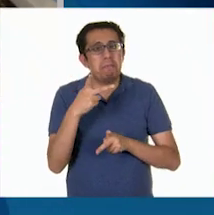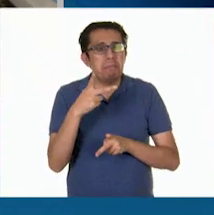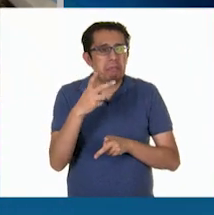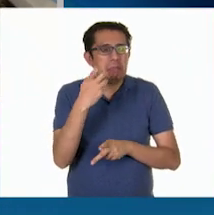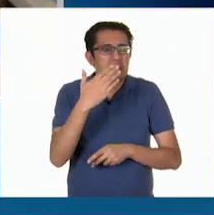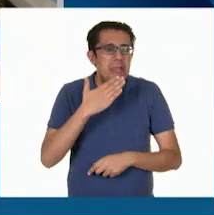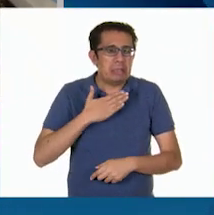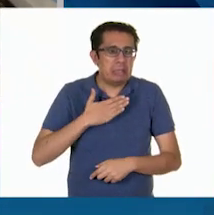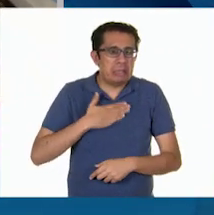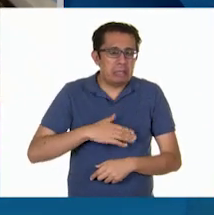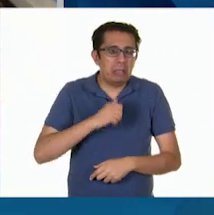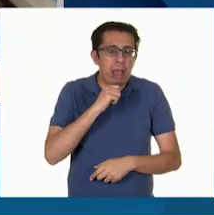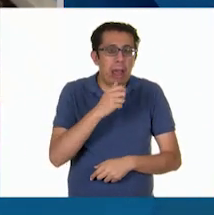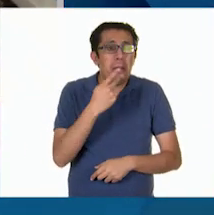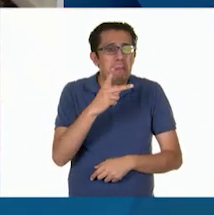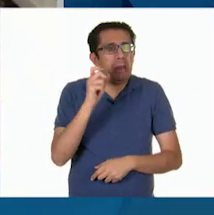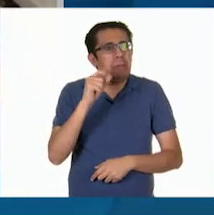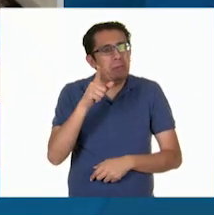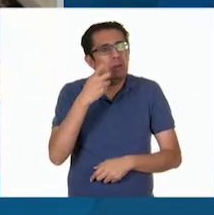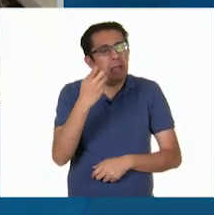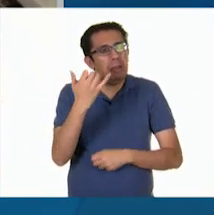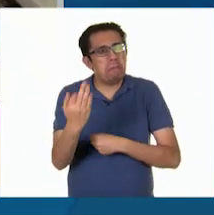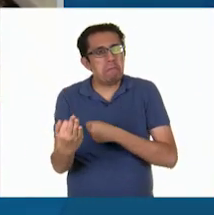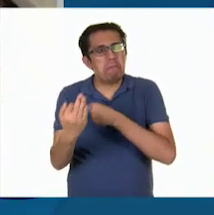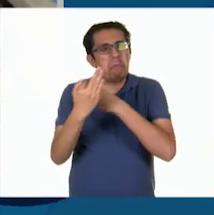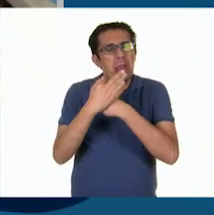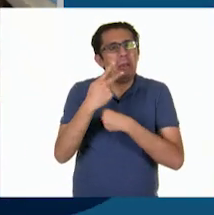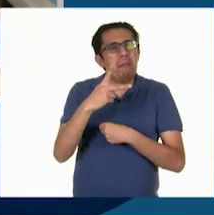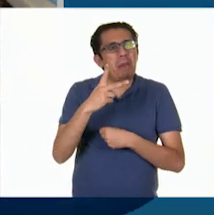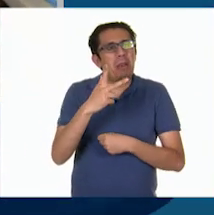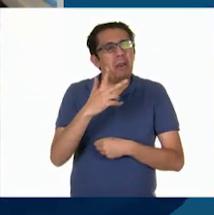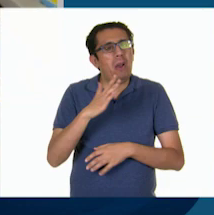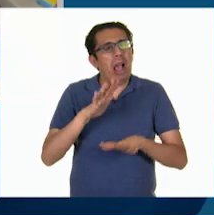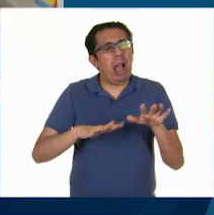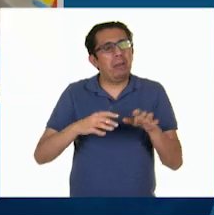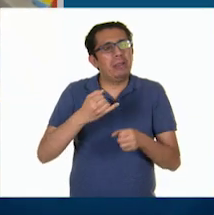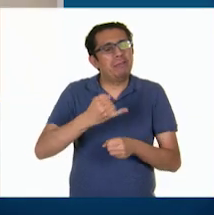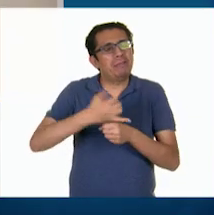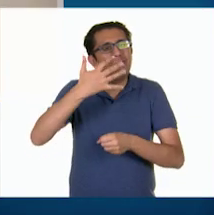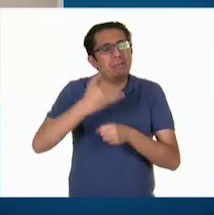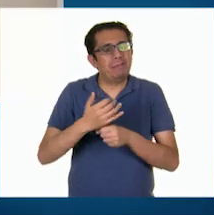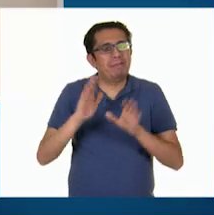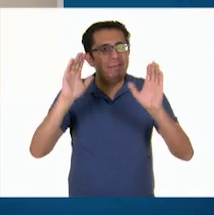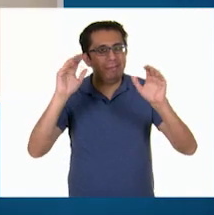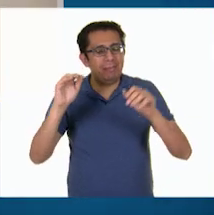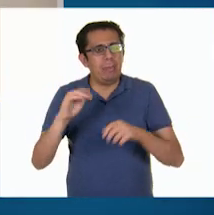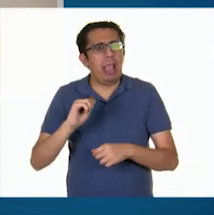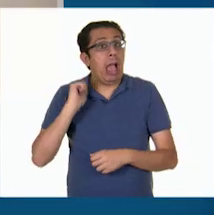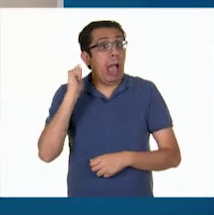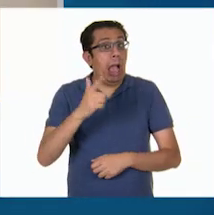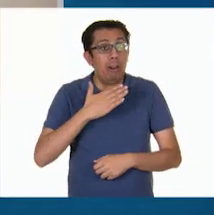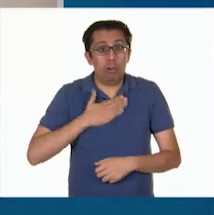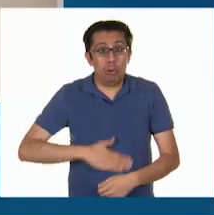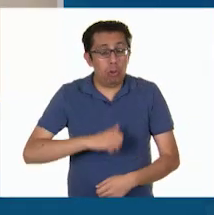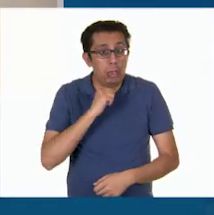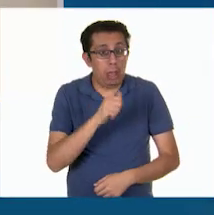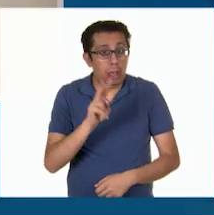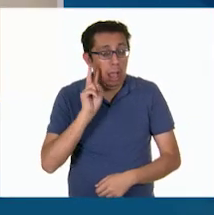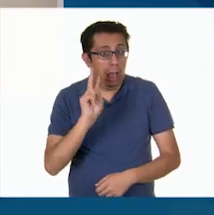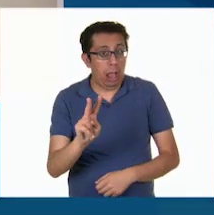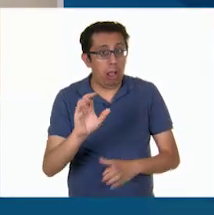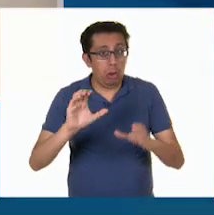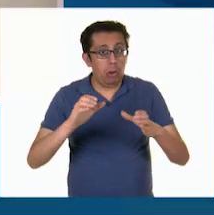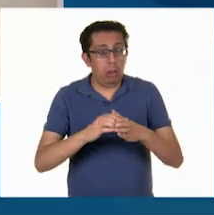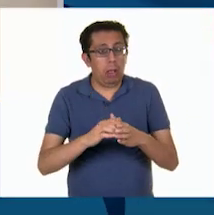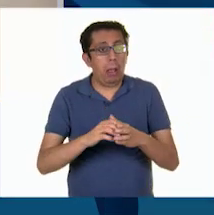bueno, es por nuestra protección, pero a veces es incómodo. Adiós. Y una acción injusta que veo en nuestra comunidad es que